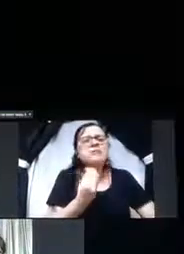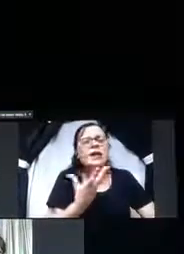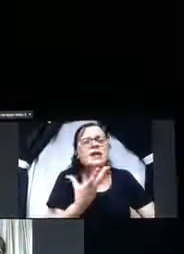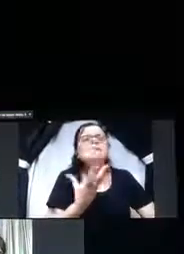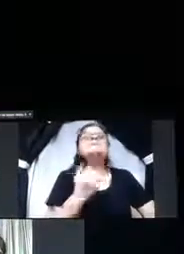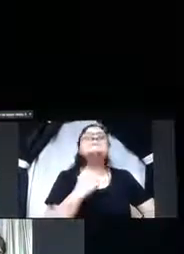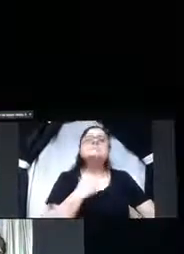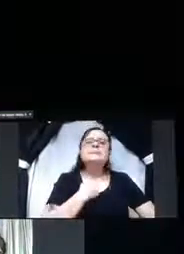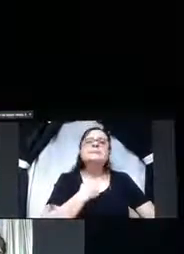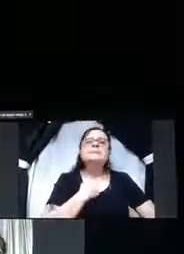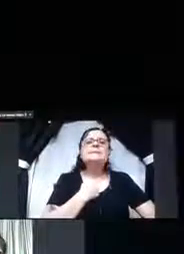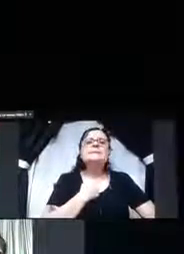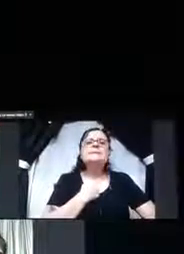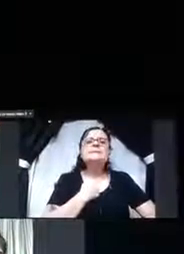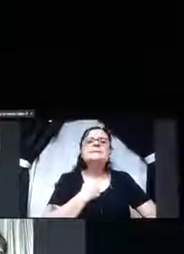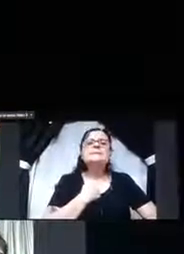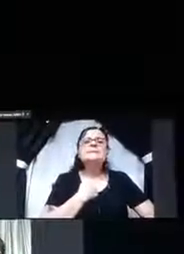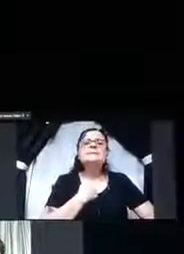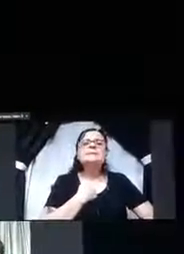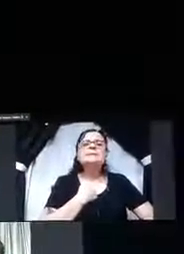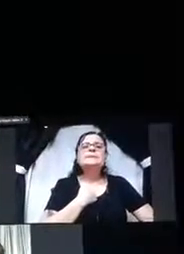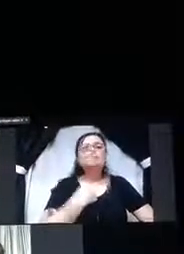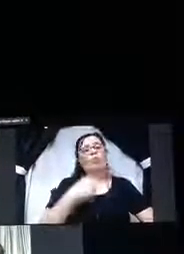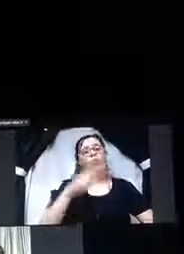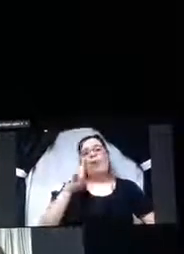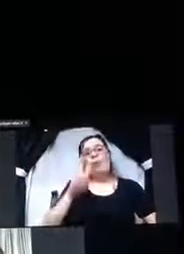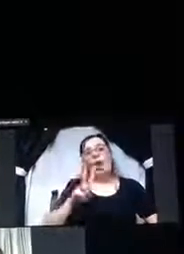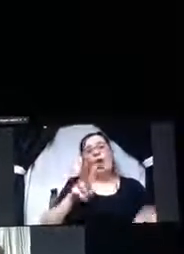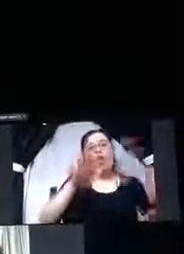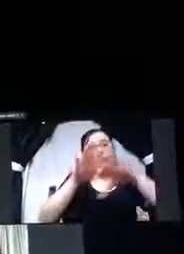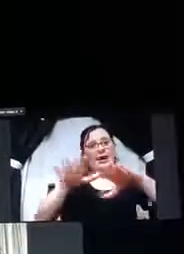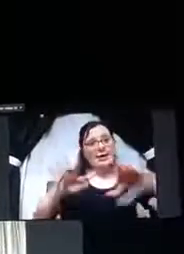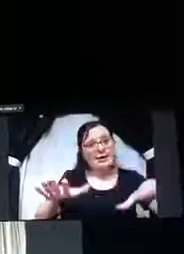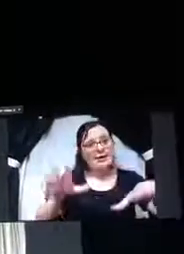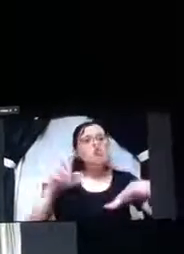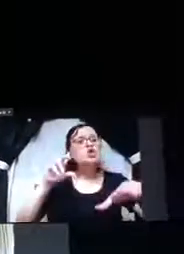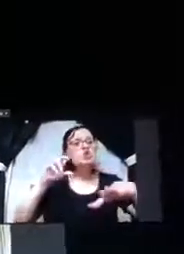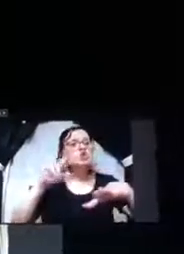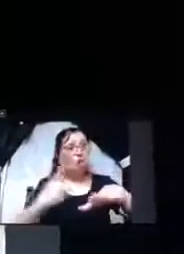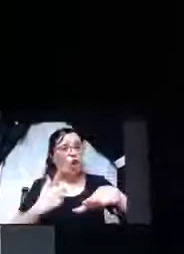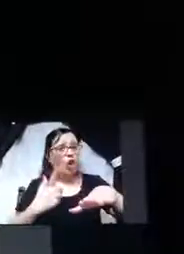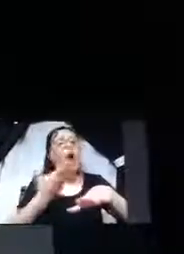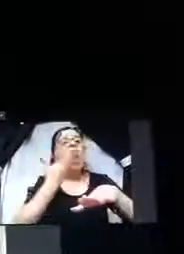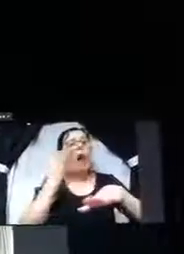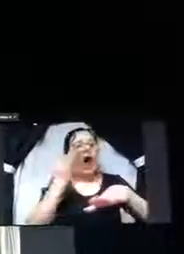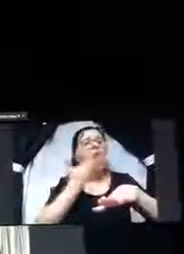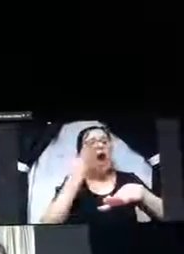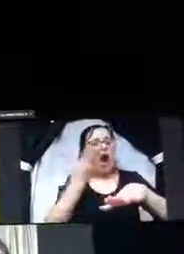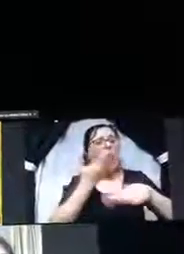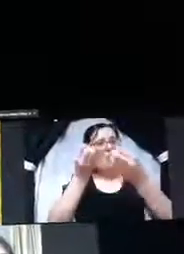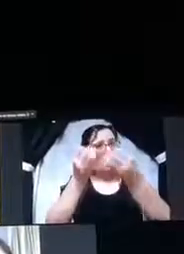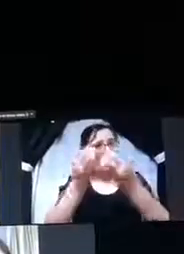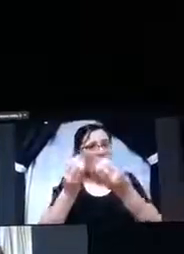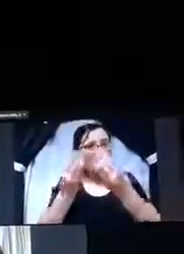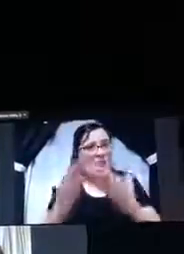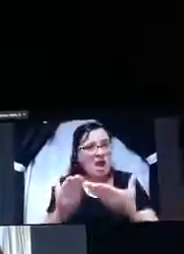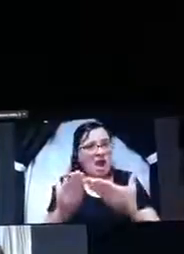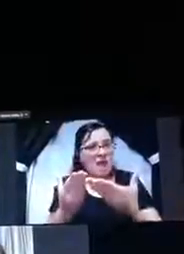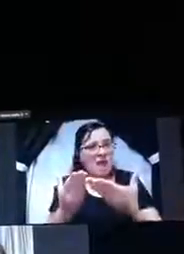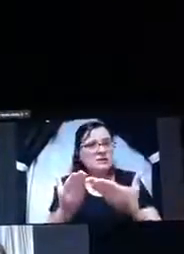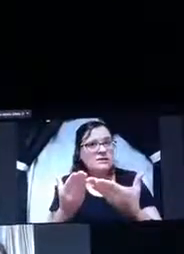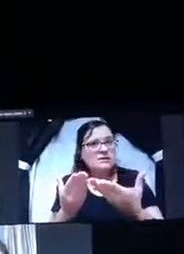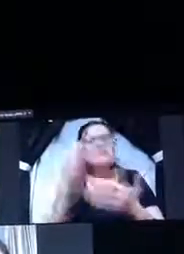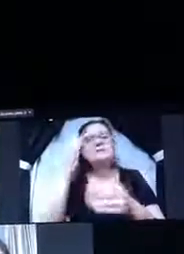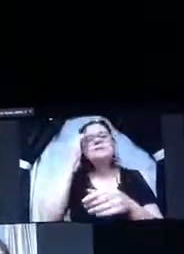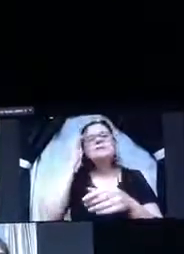no? Era, mira, yo tengo chicos que hablan muy bien, nos decíamos entre nosotras, profesoras, y tengo chicos